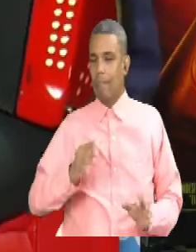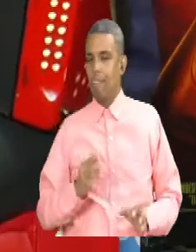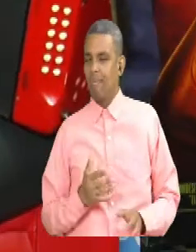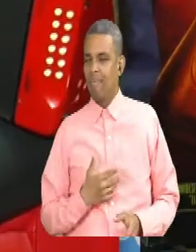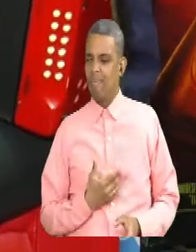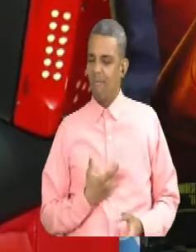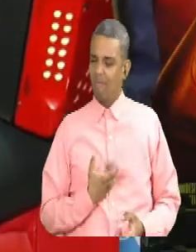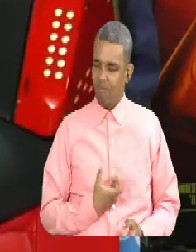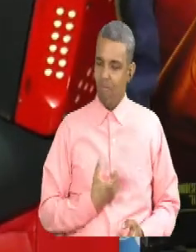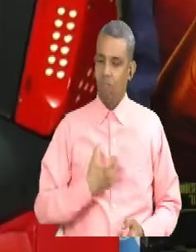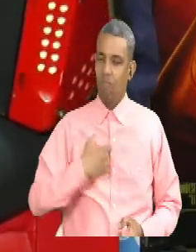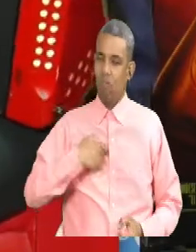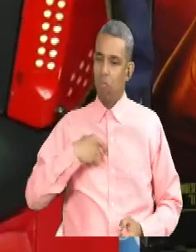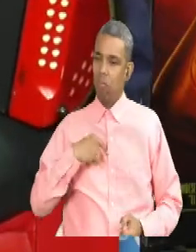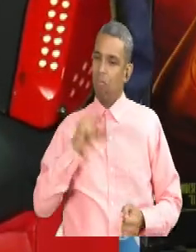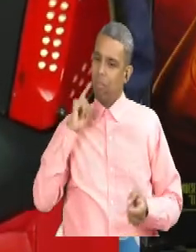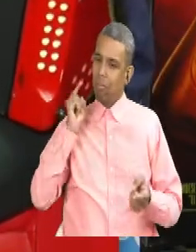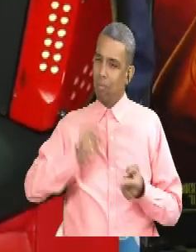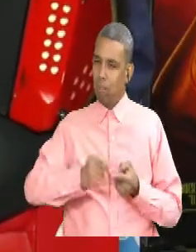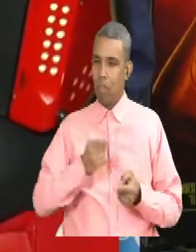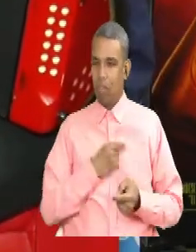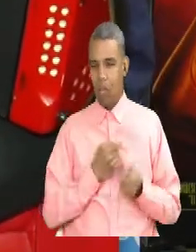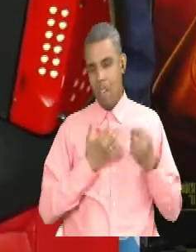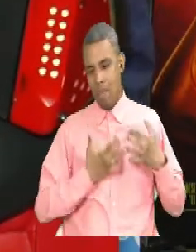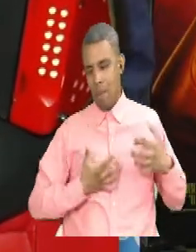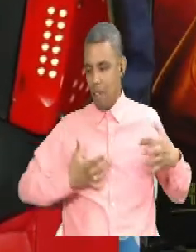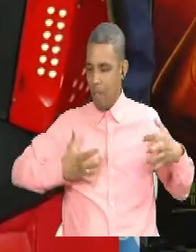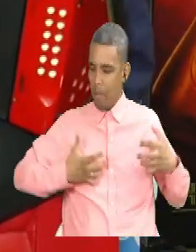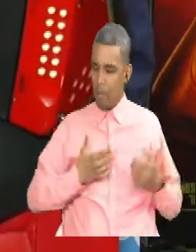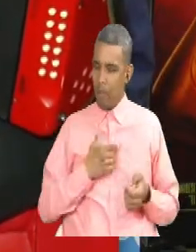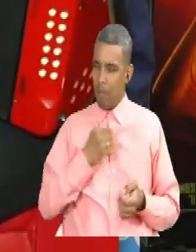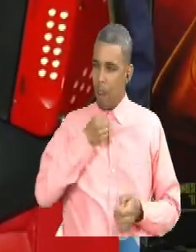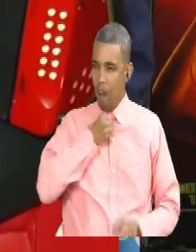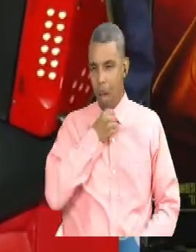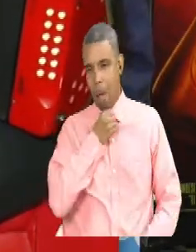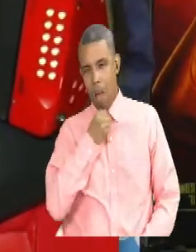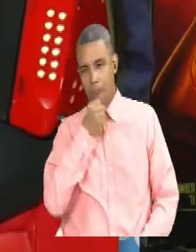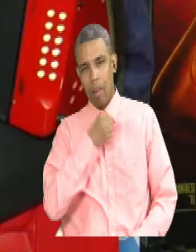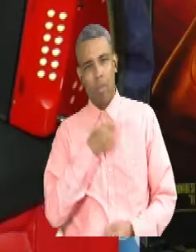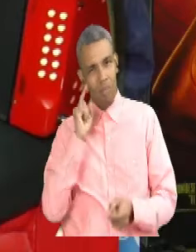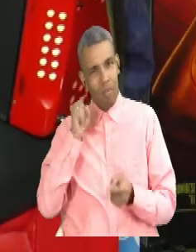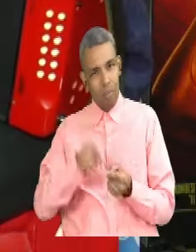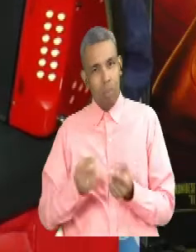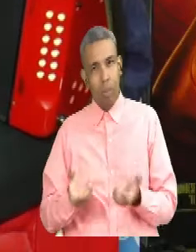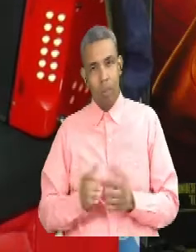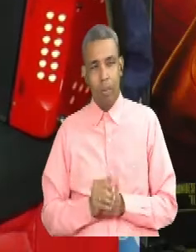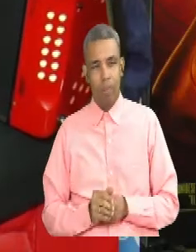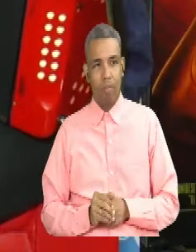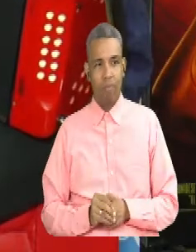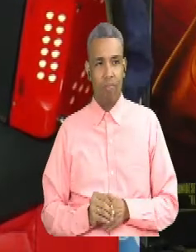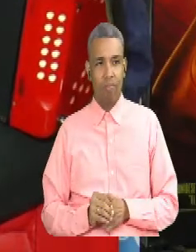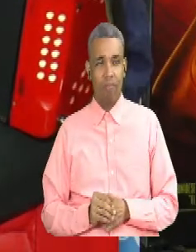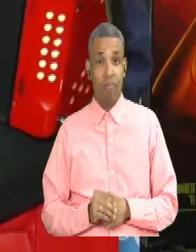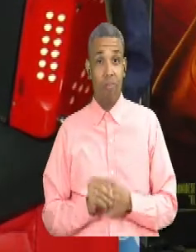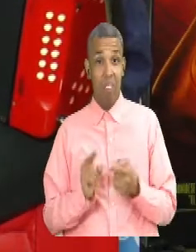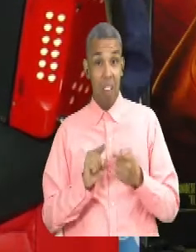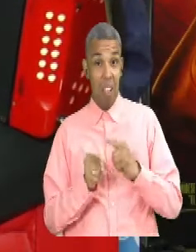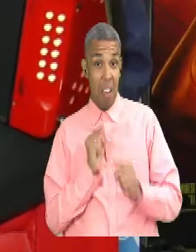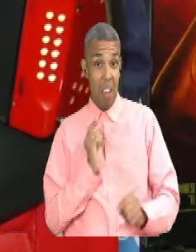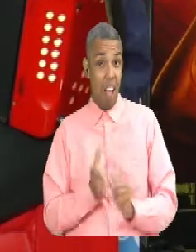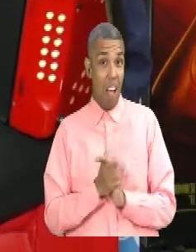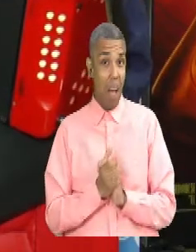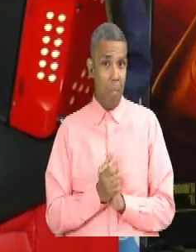en serio? Bueno, la gente, los amigos más que todo, cuando hacían cumpleaños y eso, me decían como, parce, usted tiene